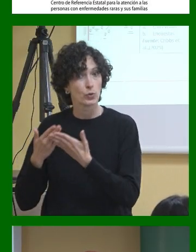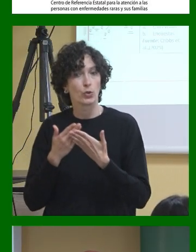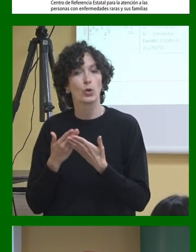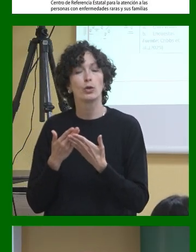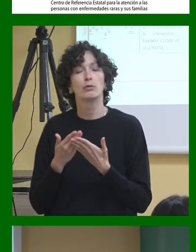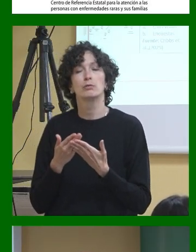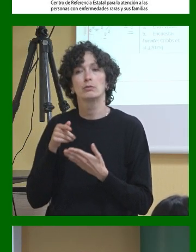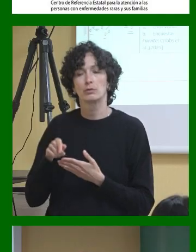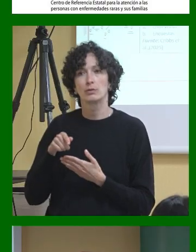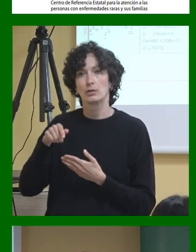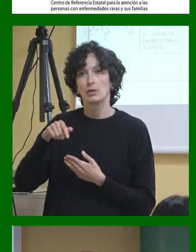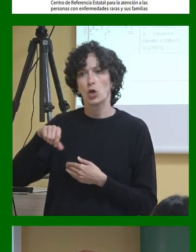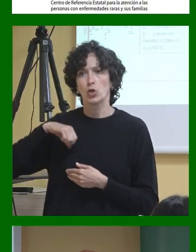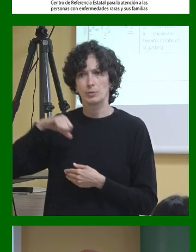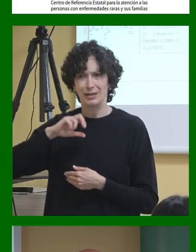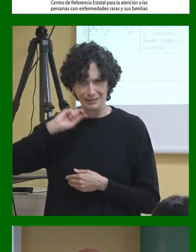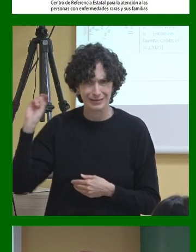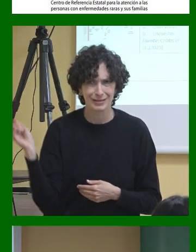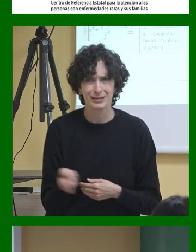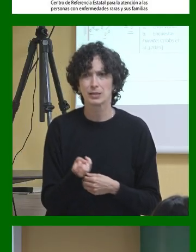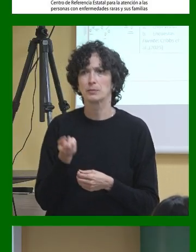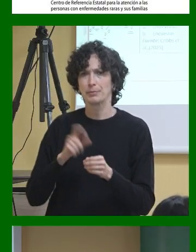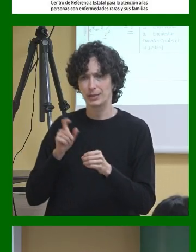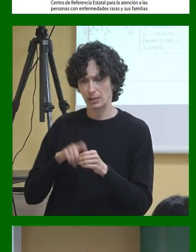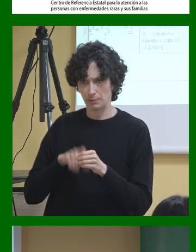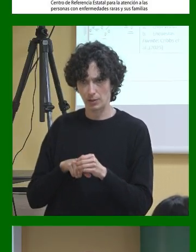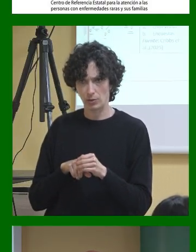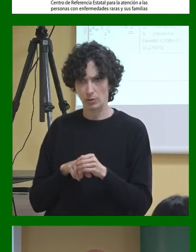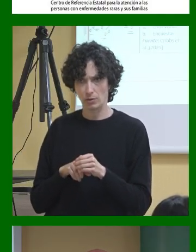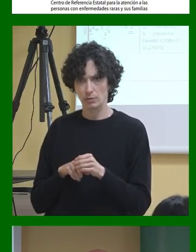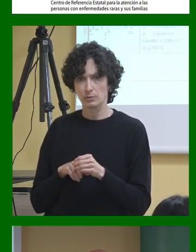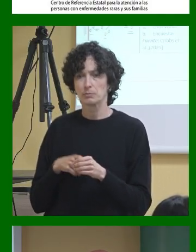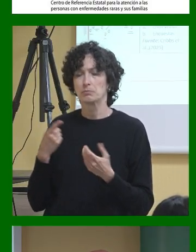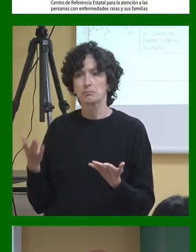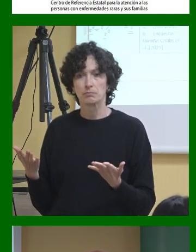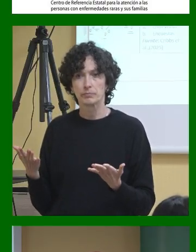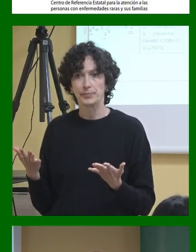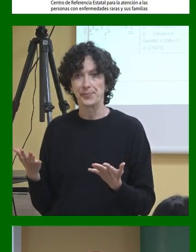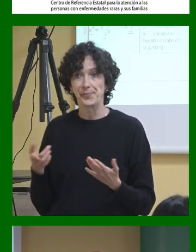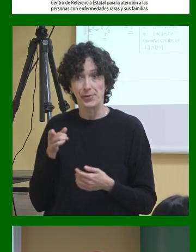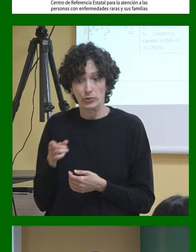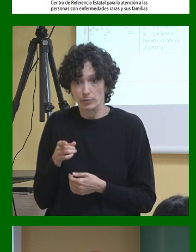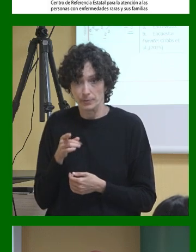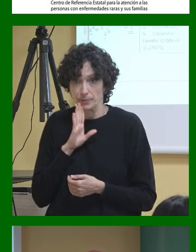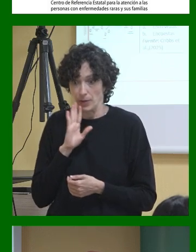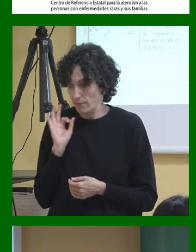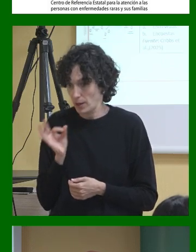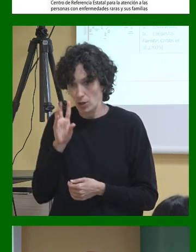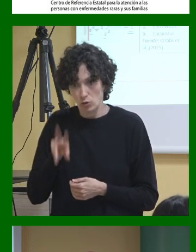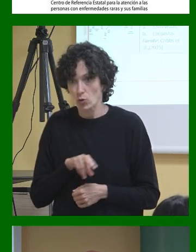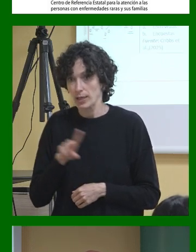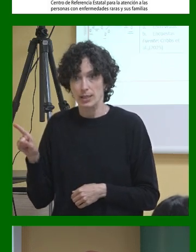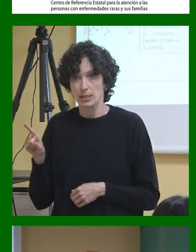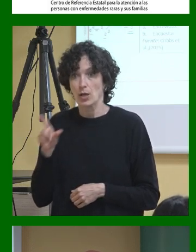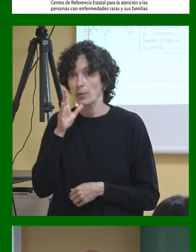miles de clínicos de hospitales. Es secundario, es muy secundario. Entonces esto no es verdad, porque de cara a